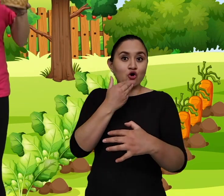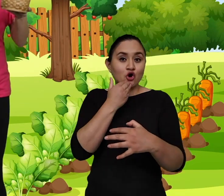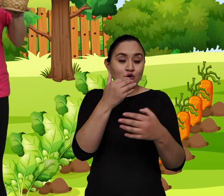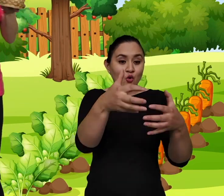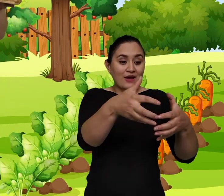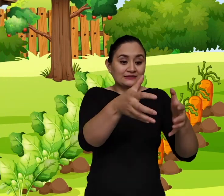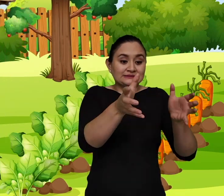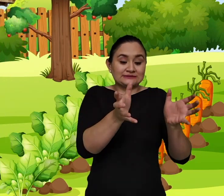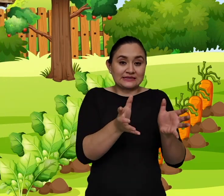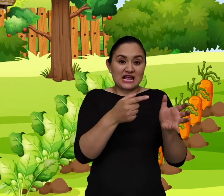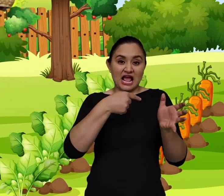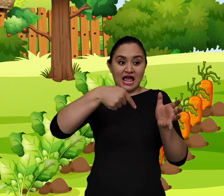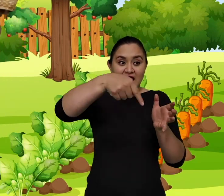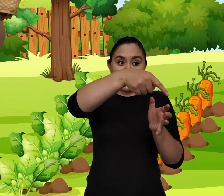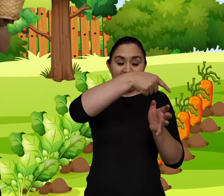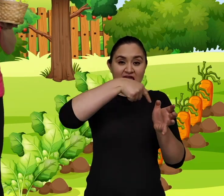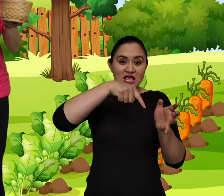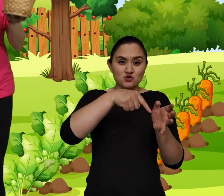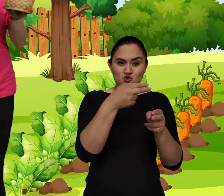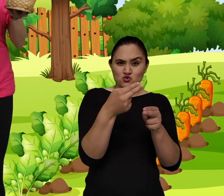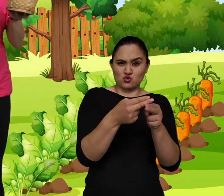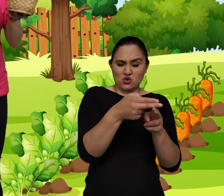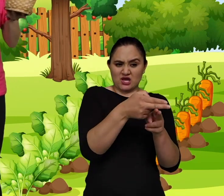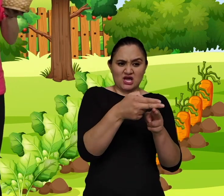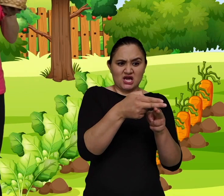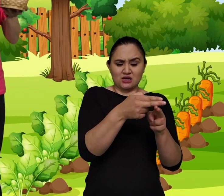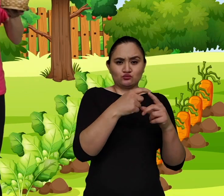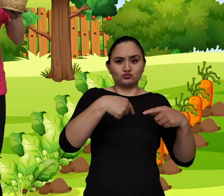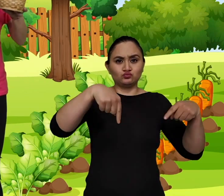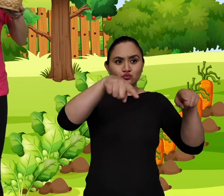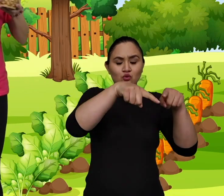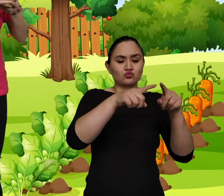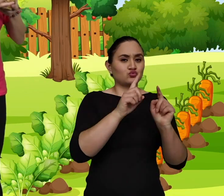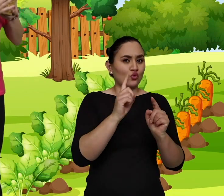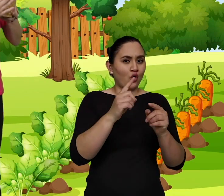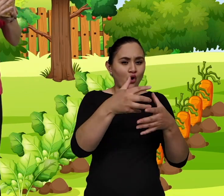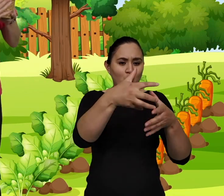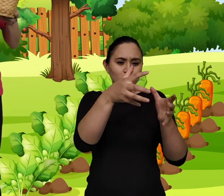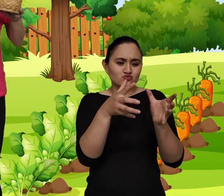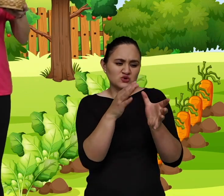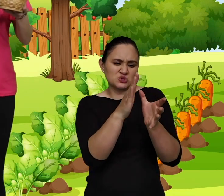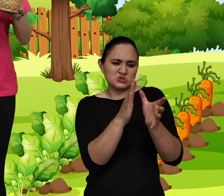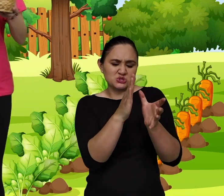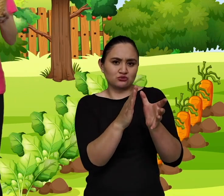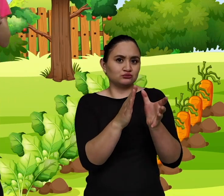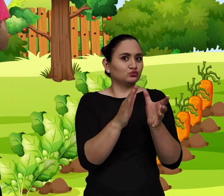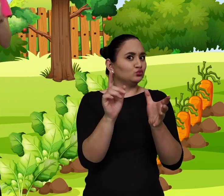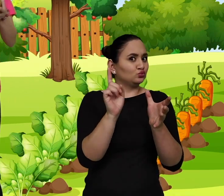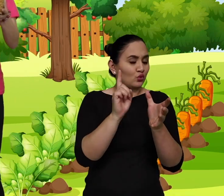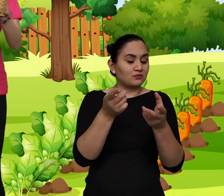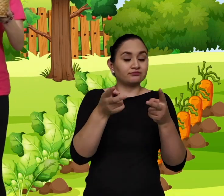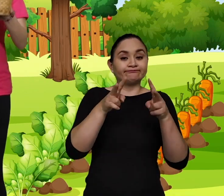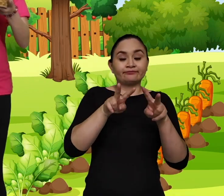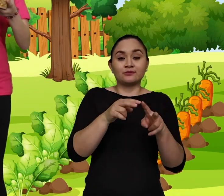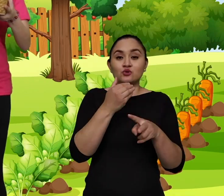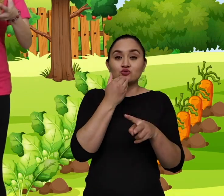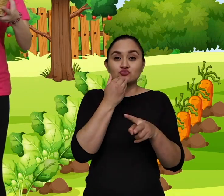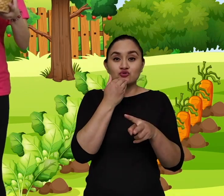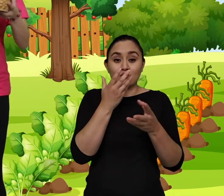en recipientes que no tengan bordes filosos ni superficies ásperas? También no